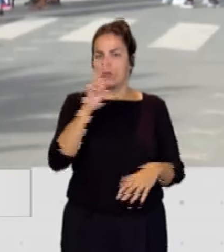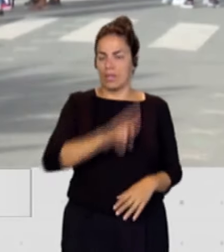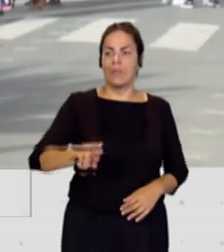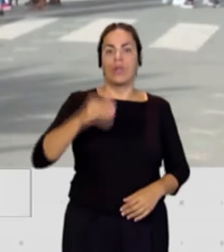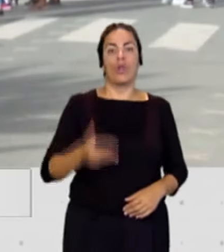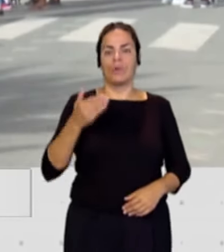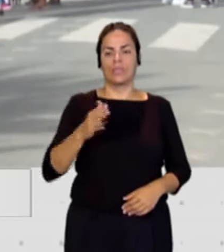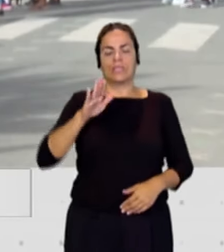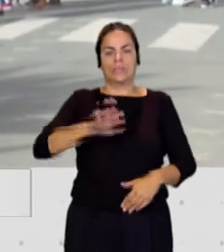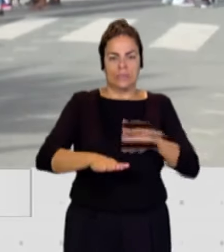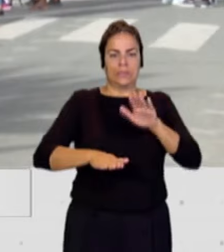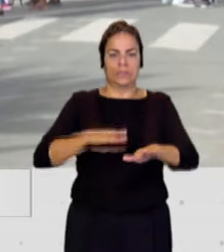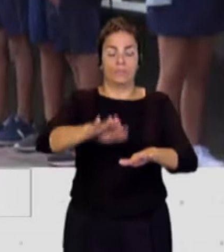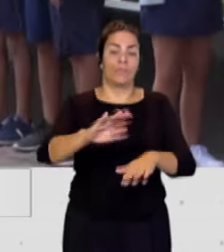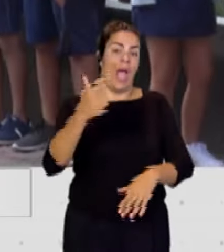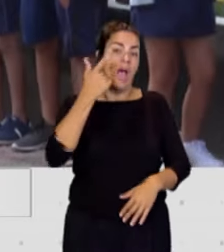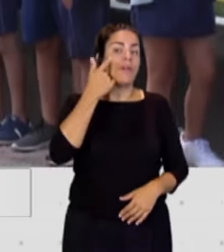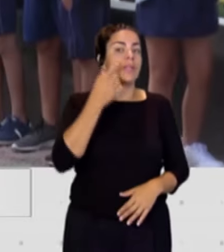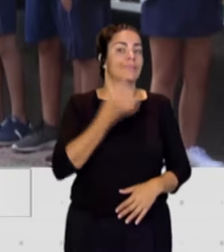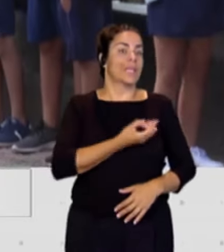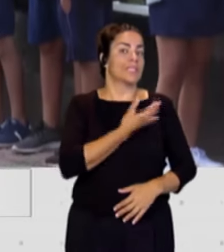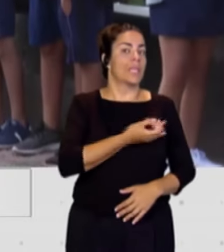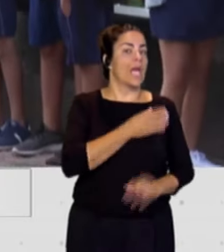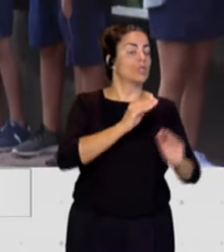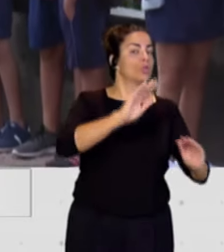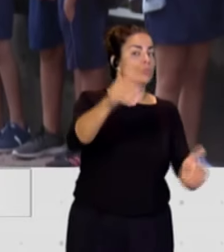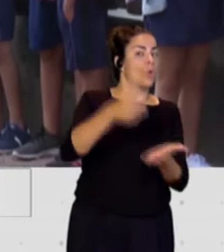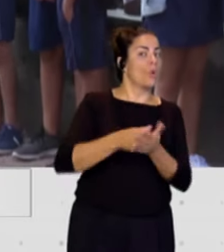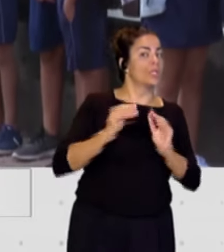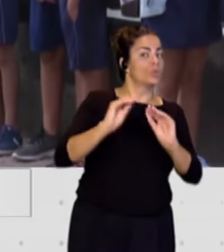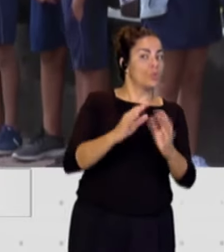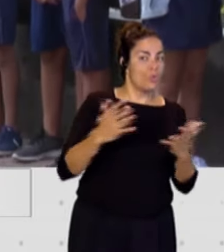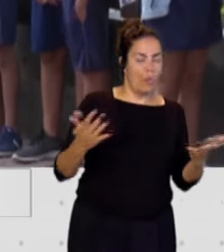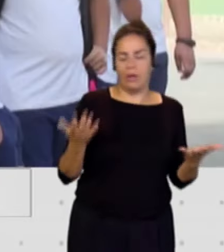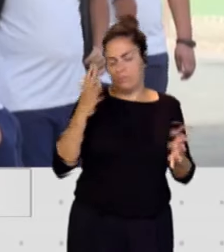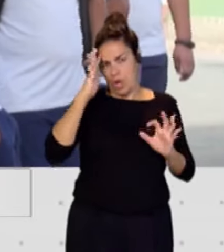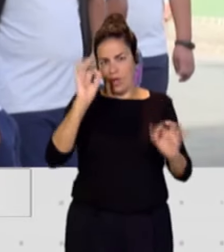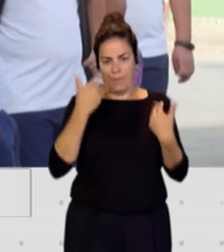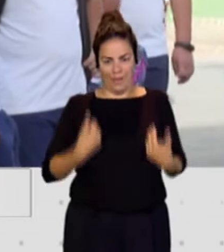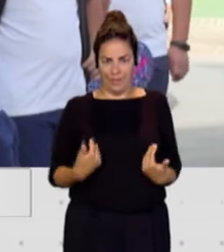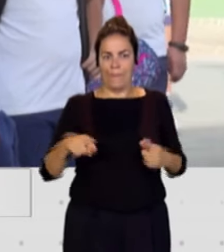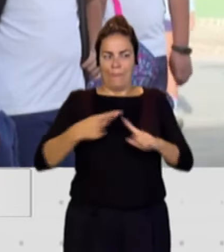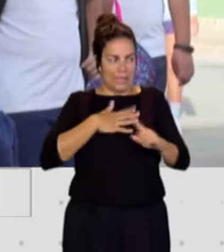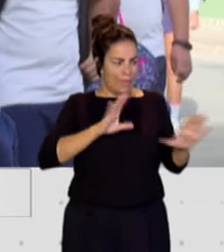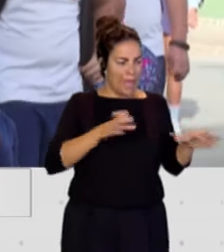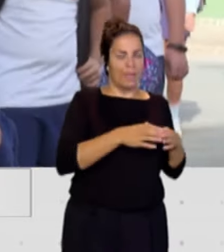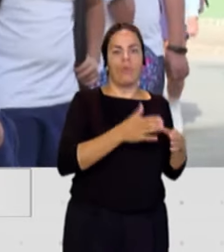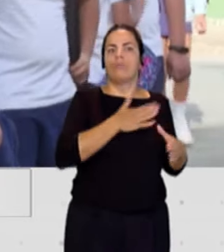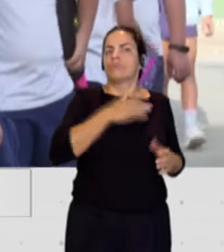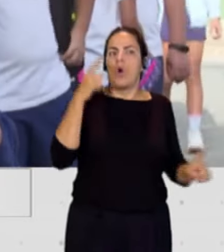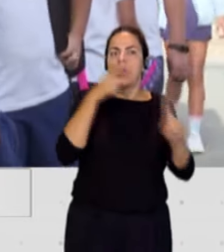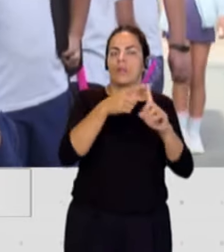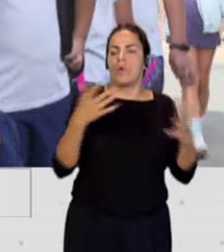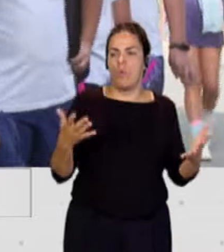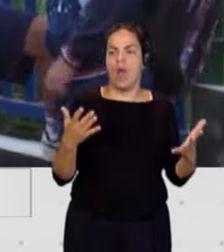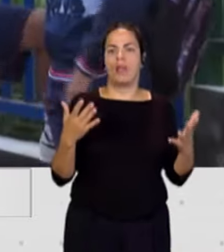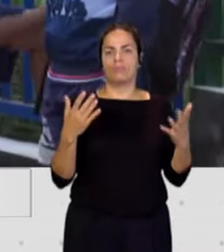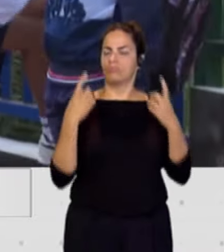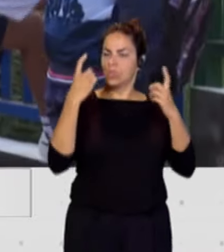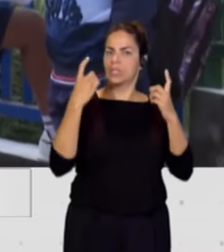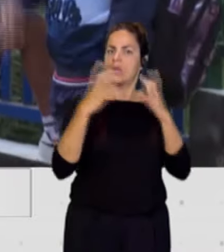es la propuesta que nos hacen los sindicatos y lógicamente es intención de este consejero y de todo su equipo Eh pues llegar a un